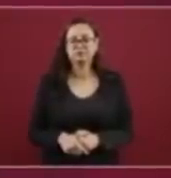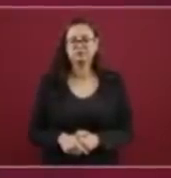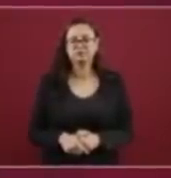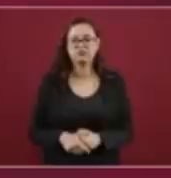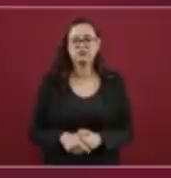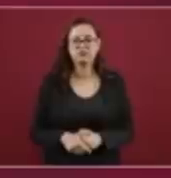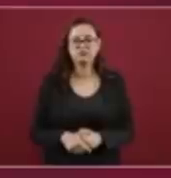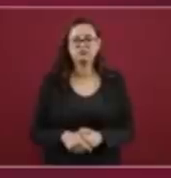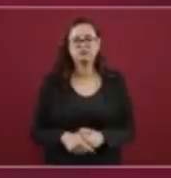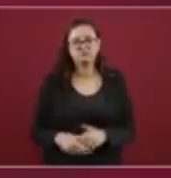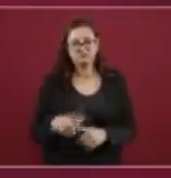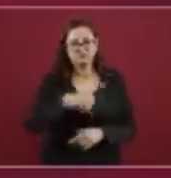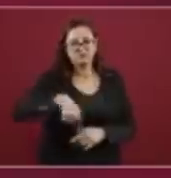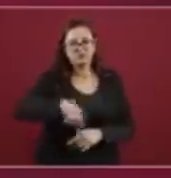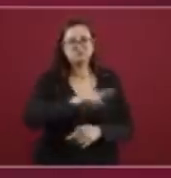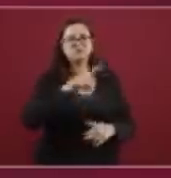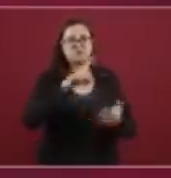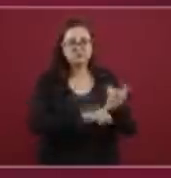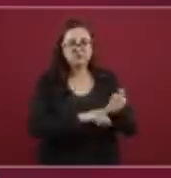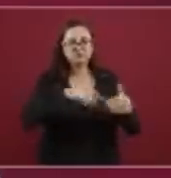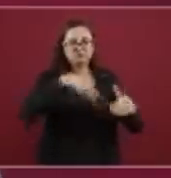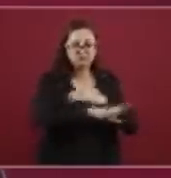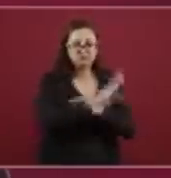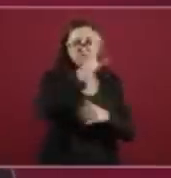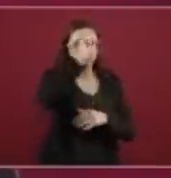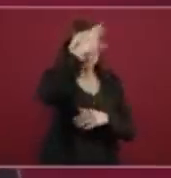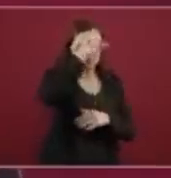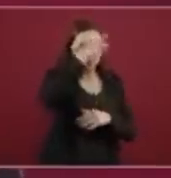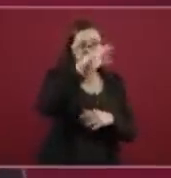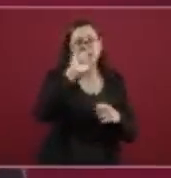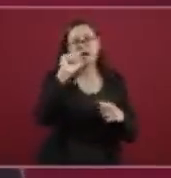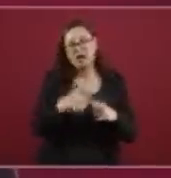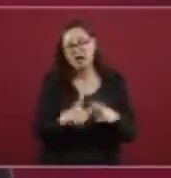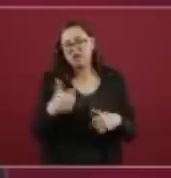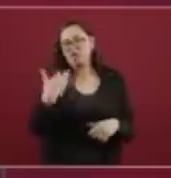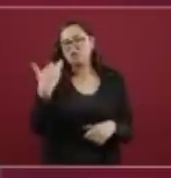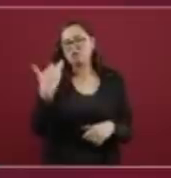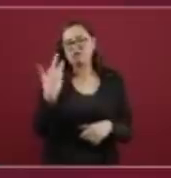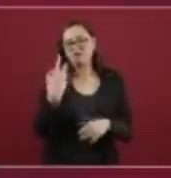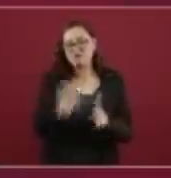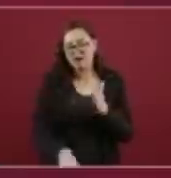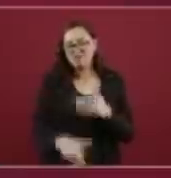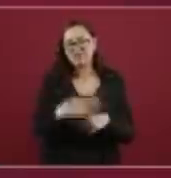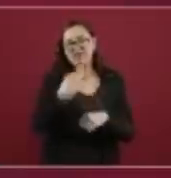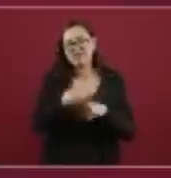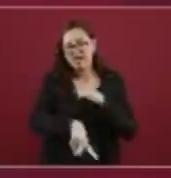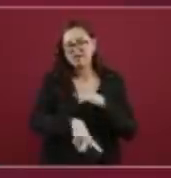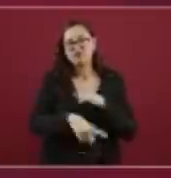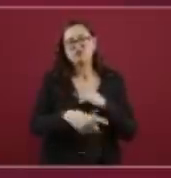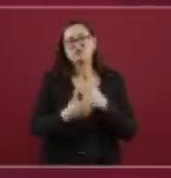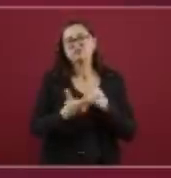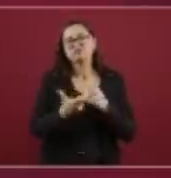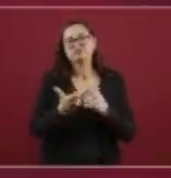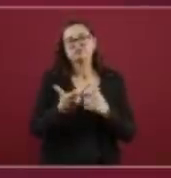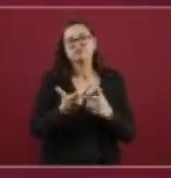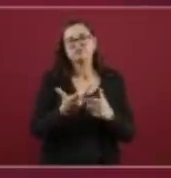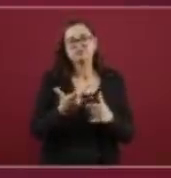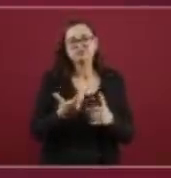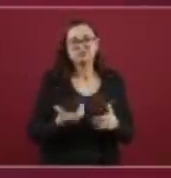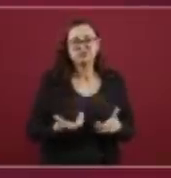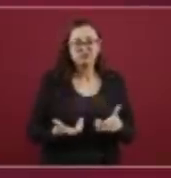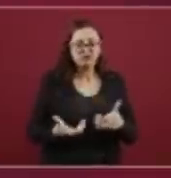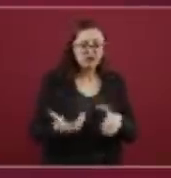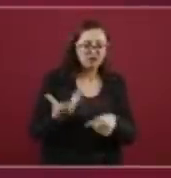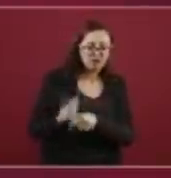de la explotación minera, inclusive daños o falta de arreglo de